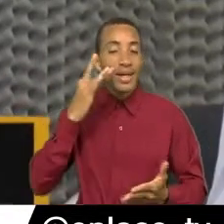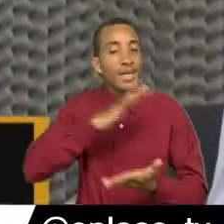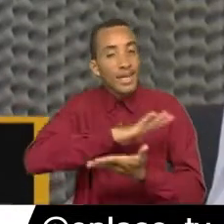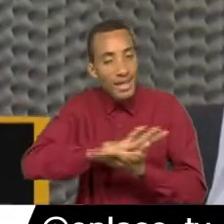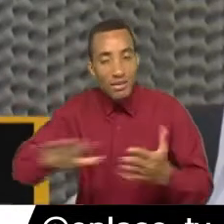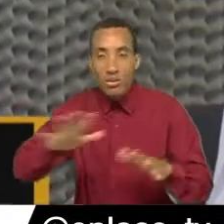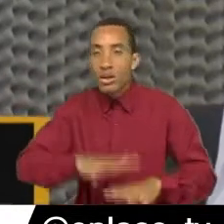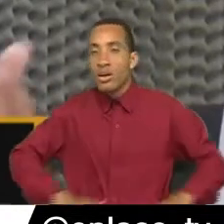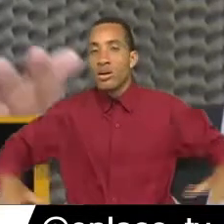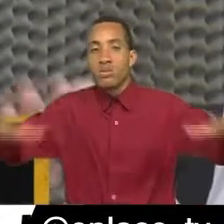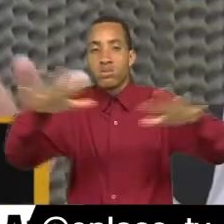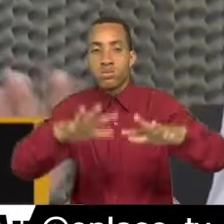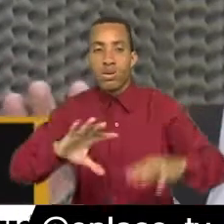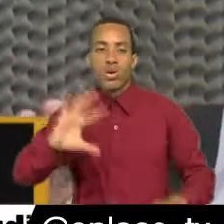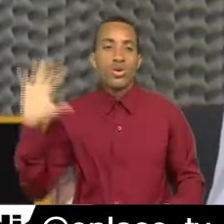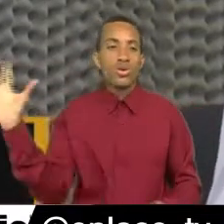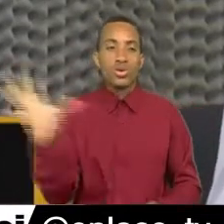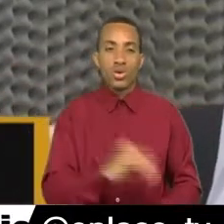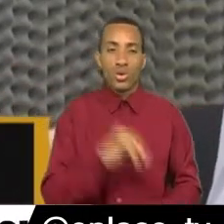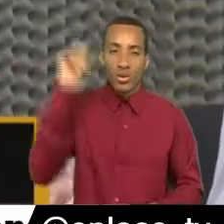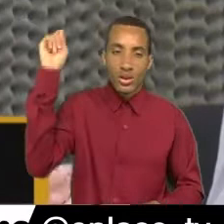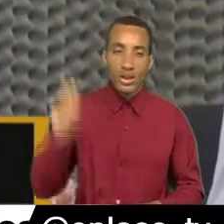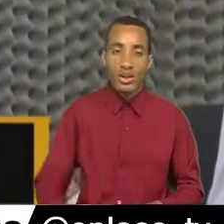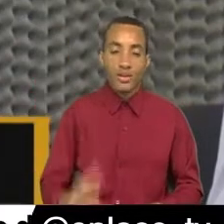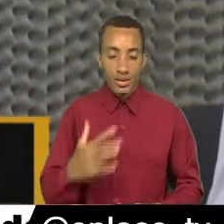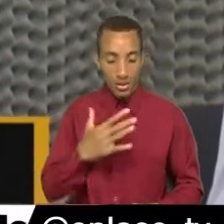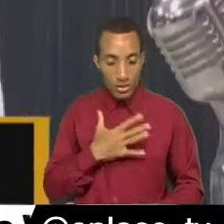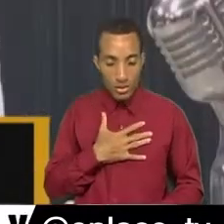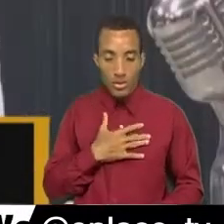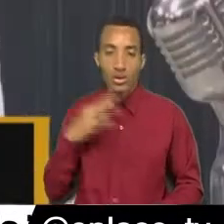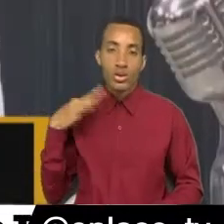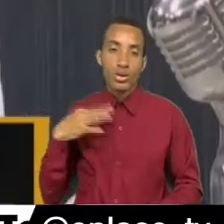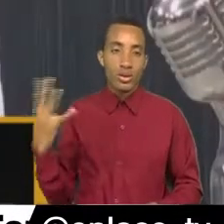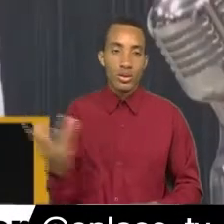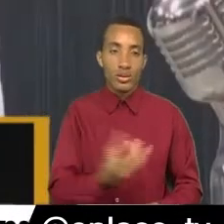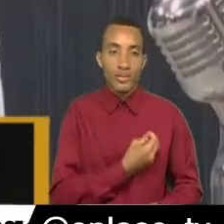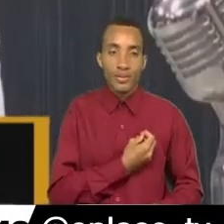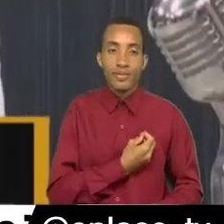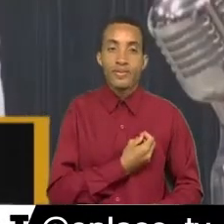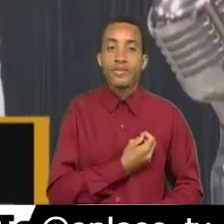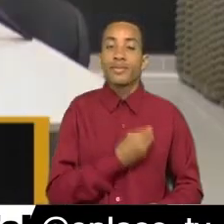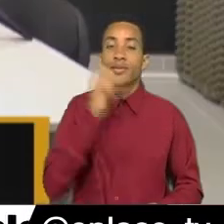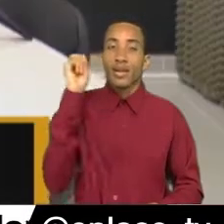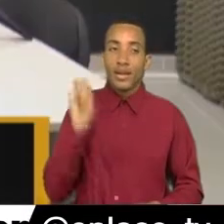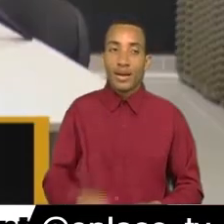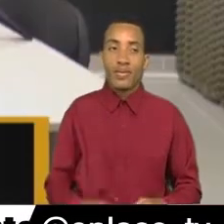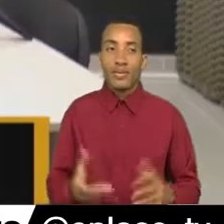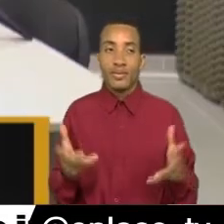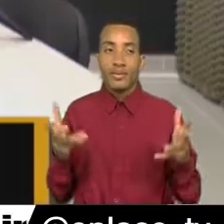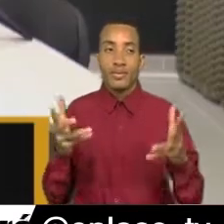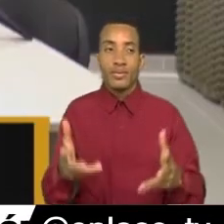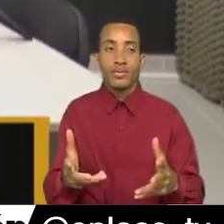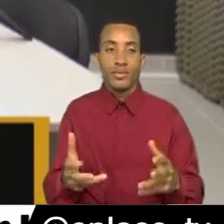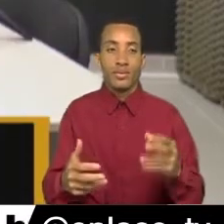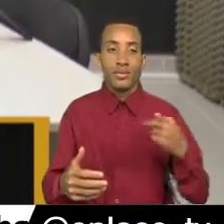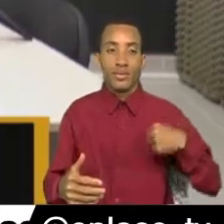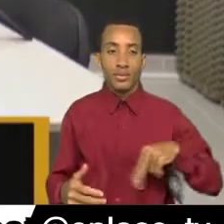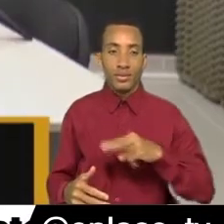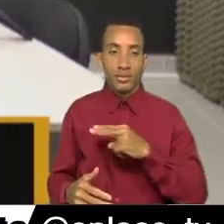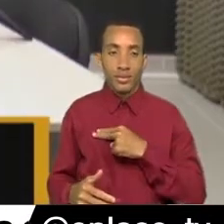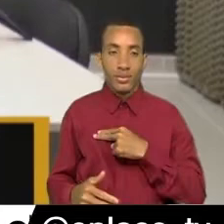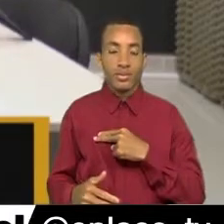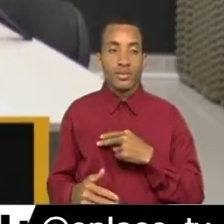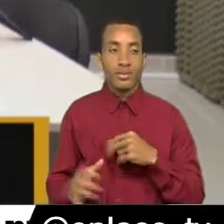los ciudadanos o todos nosotros, incluyéndome, hacemos de alguna manera y contribuimos a que nuestra ciudad se vea